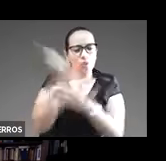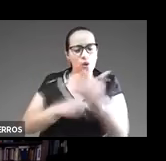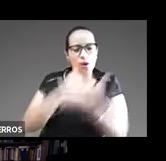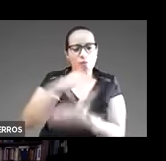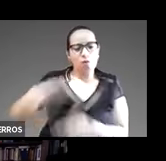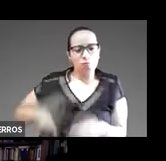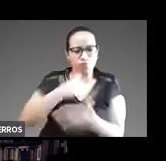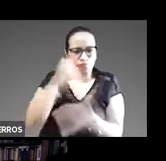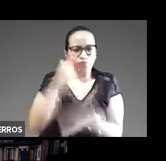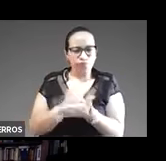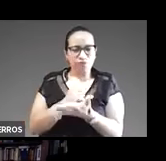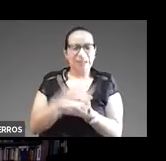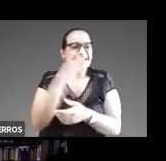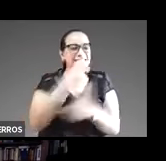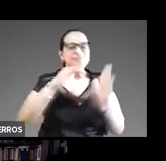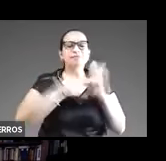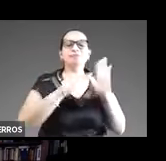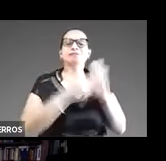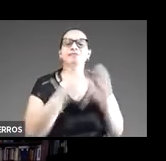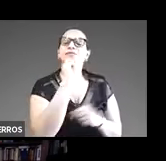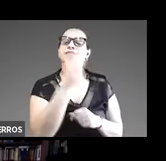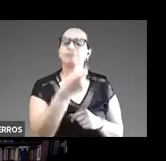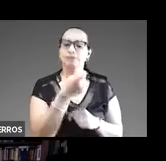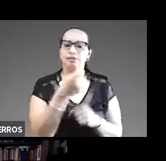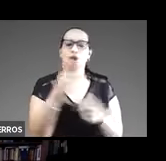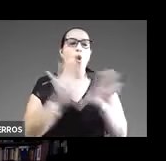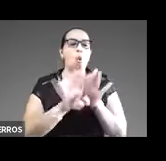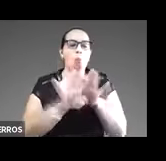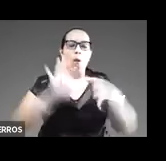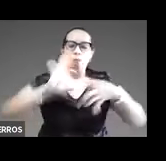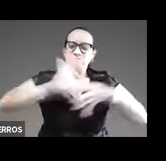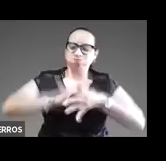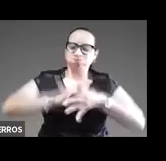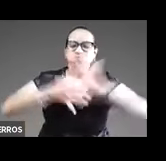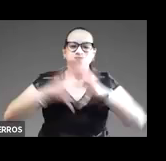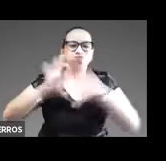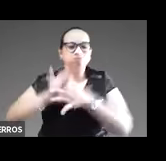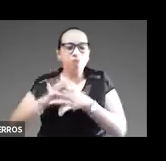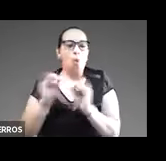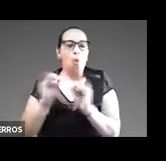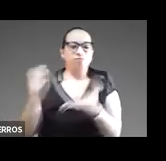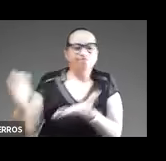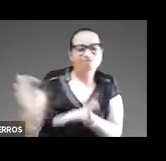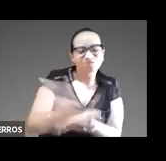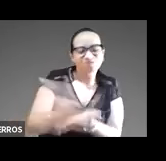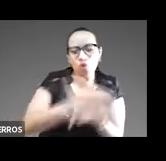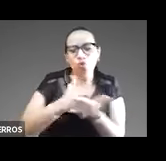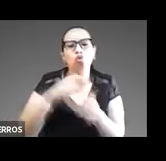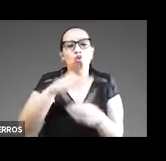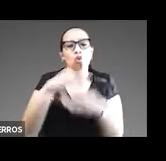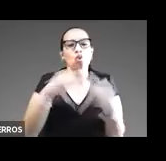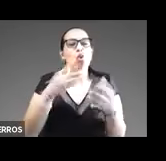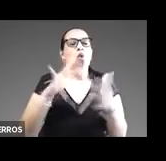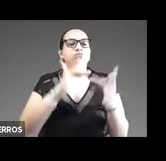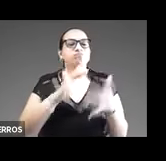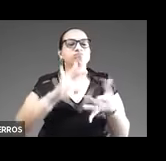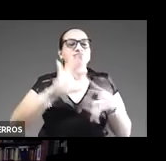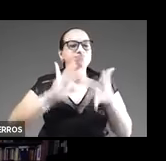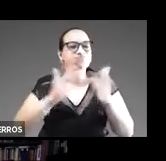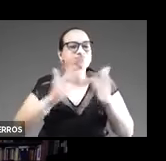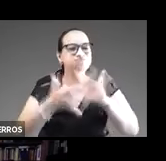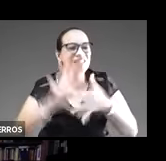estrategia es una articuladora ¿no? O recolectora, una red que se mueve en